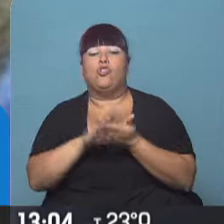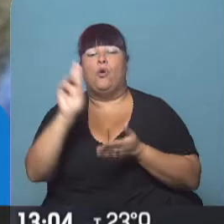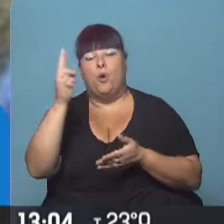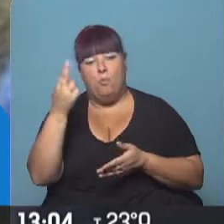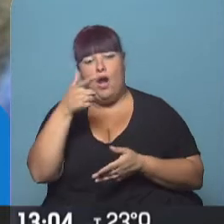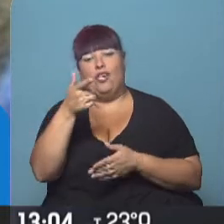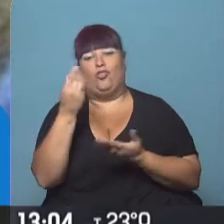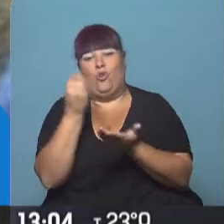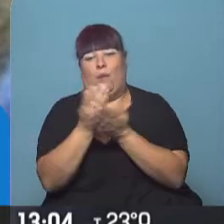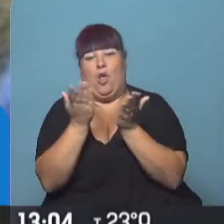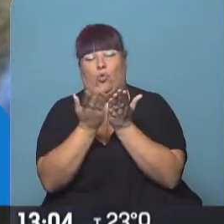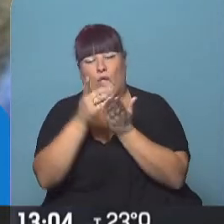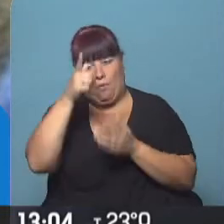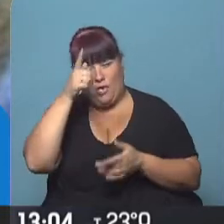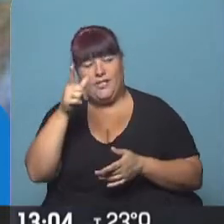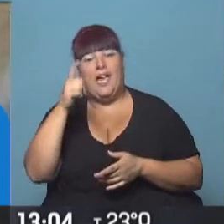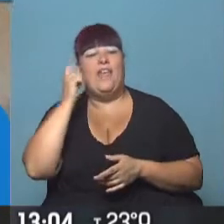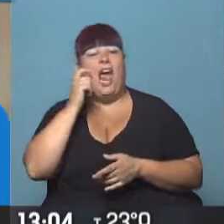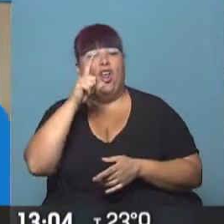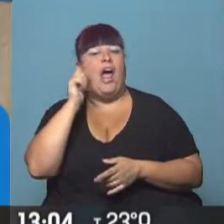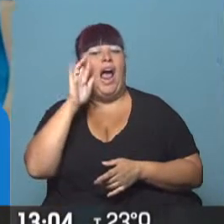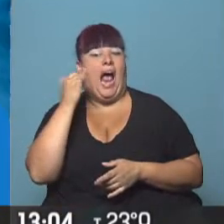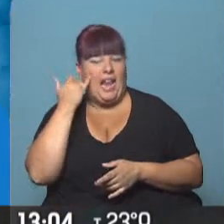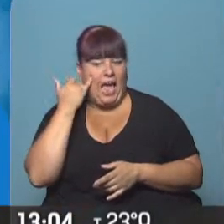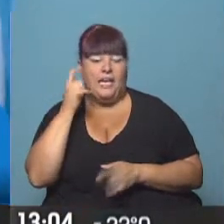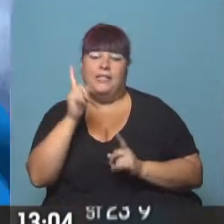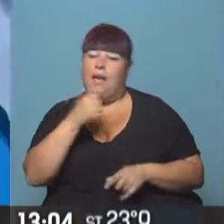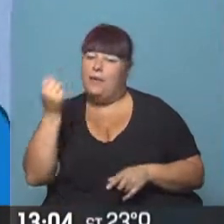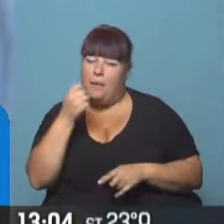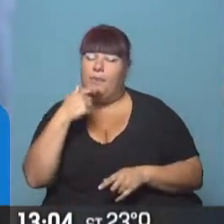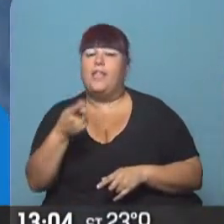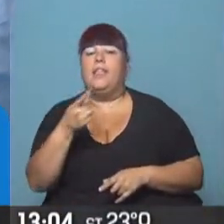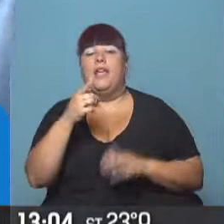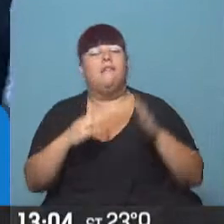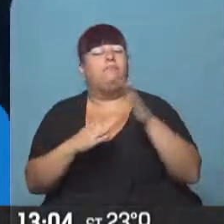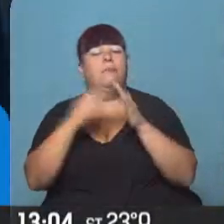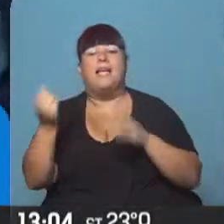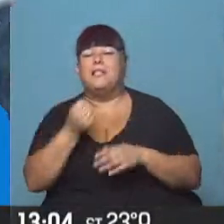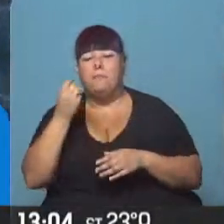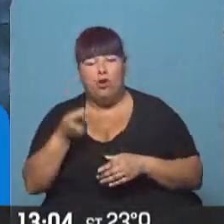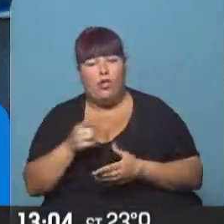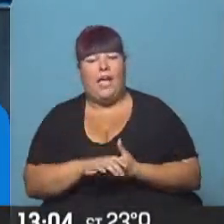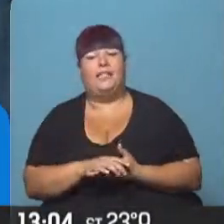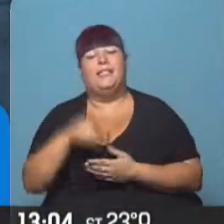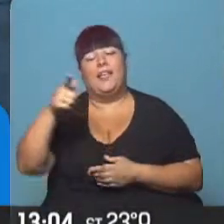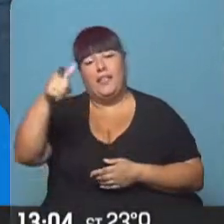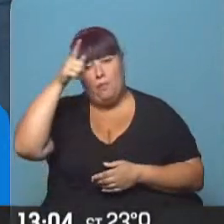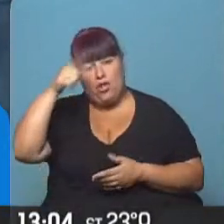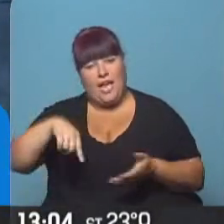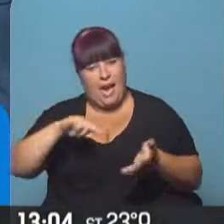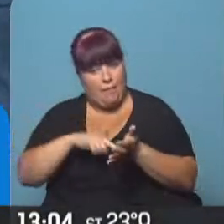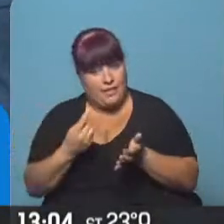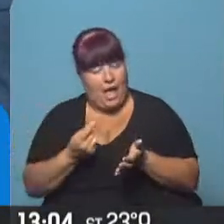del cadete riojano Emanuel Garay. Hizo hincapié en que el pilar fundamental de la policía de la